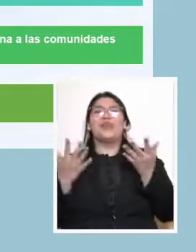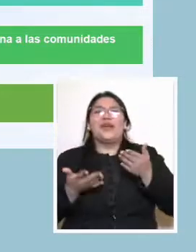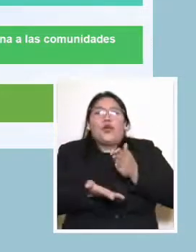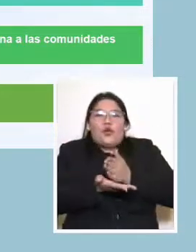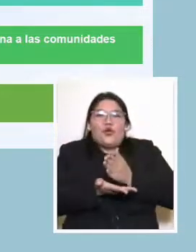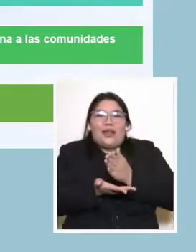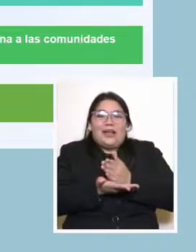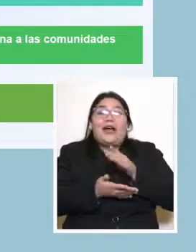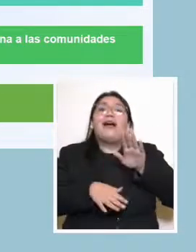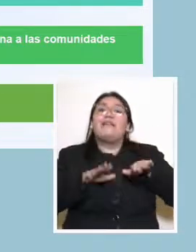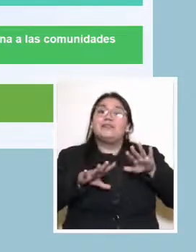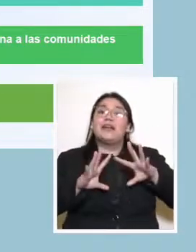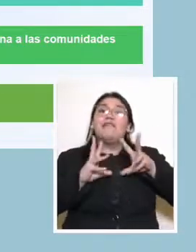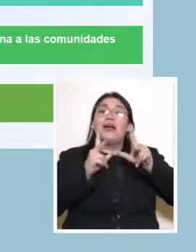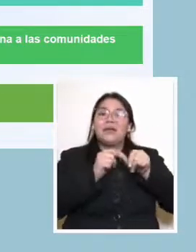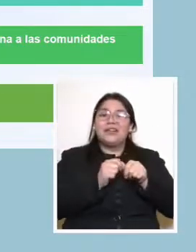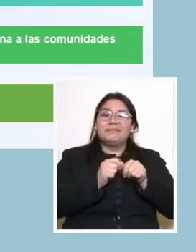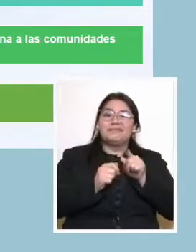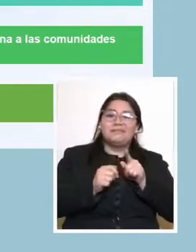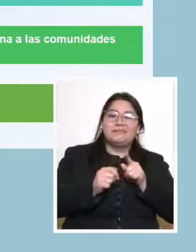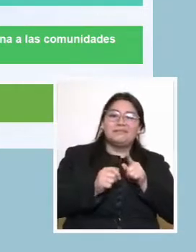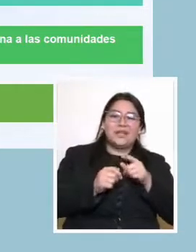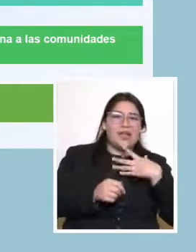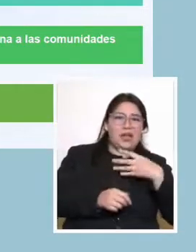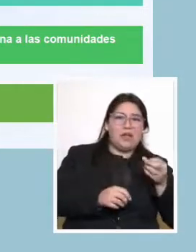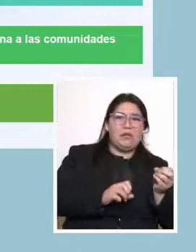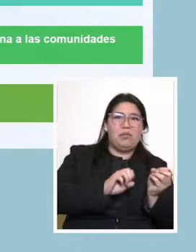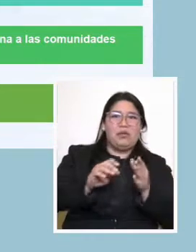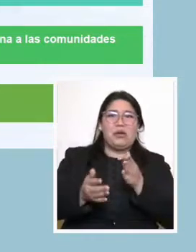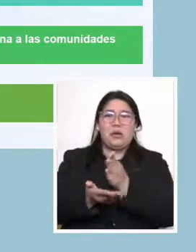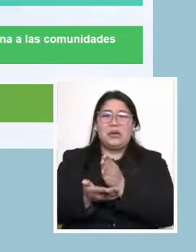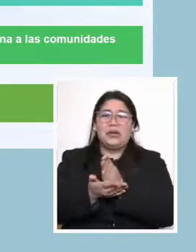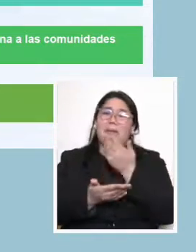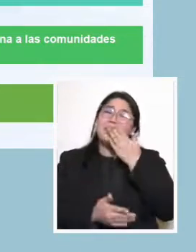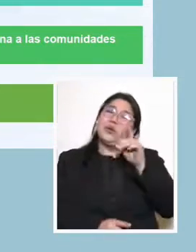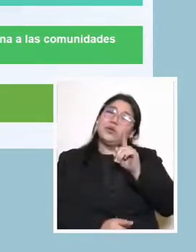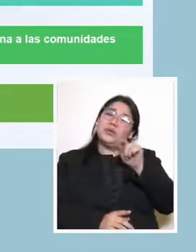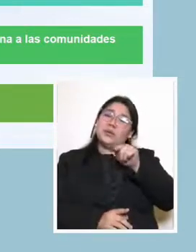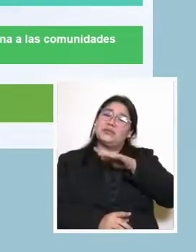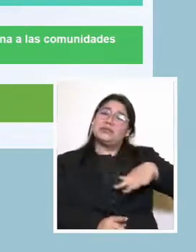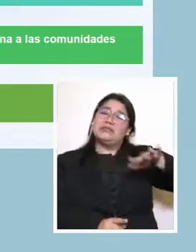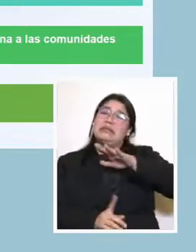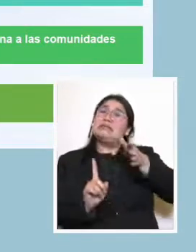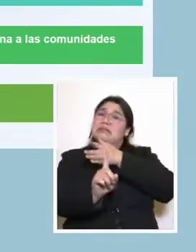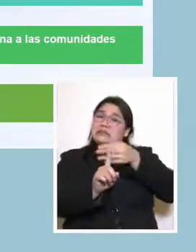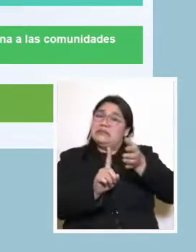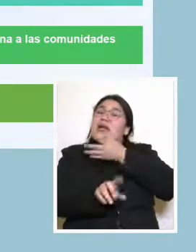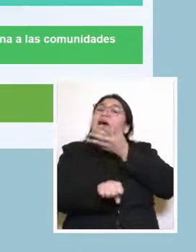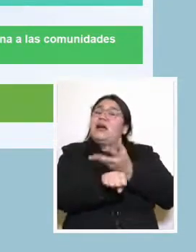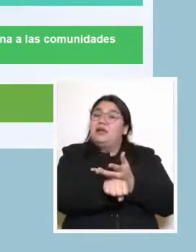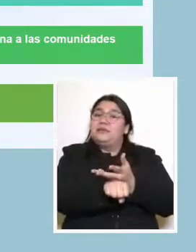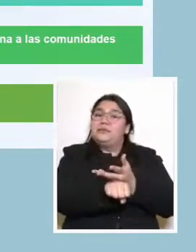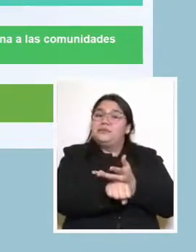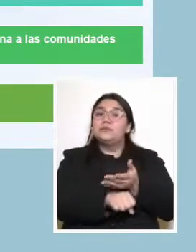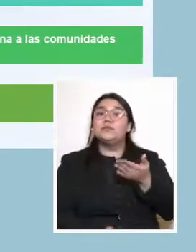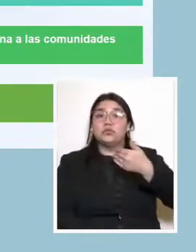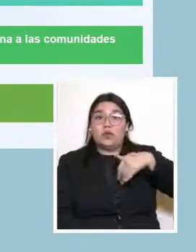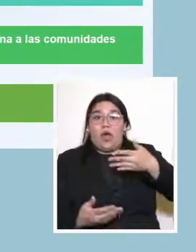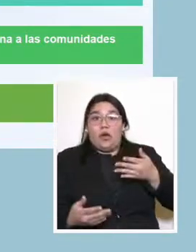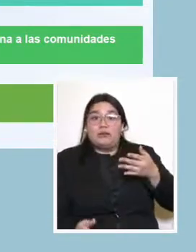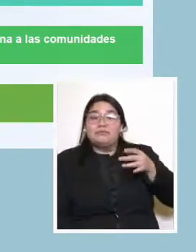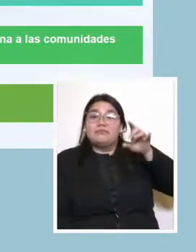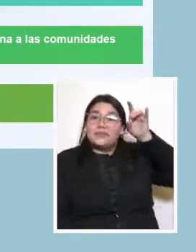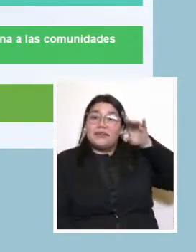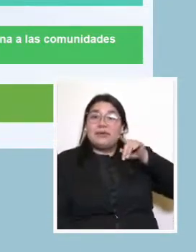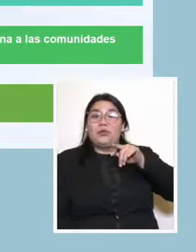cierto?, han optado a veces por no mandar a sus hijos para no exponerlos a situaciones, ¿no es cierto?, de violencia que efectivamente se ha dado. Entendemos hoy día, y esa es una de